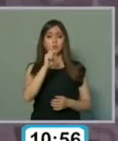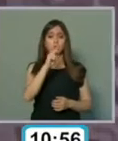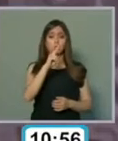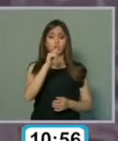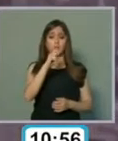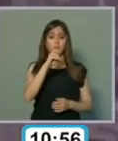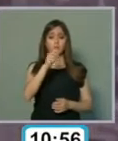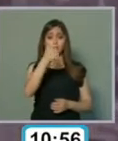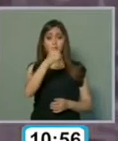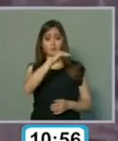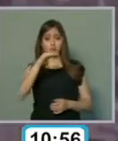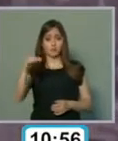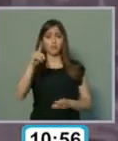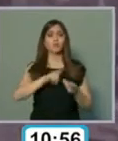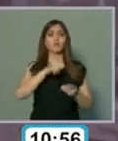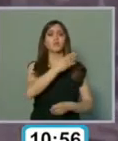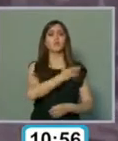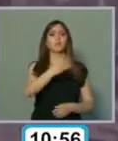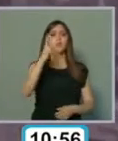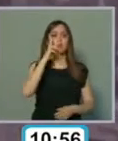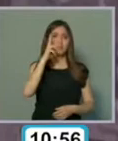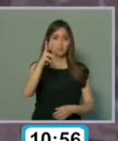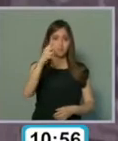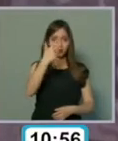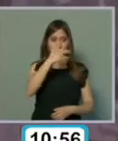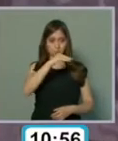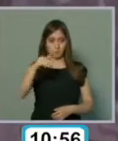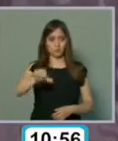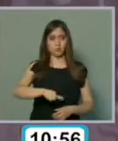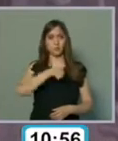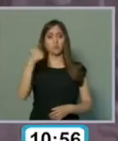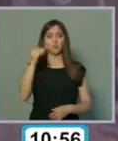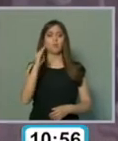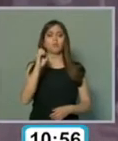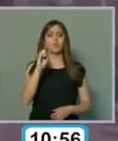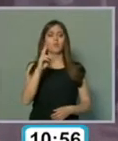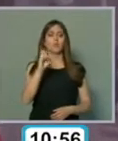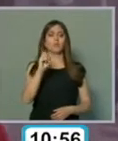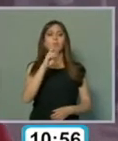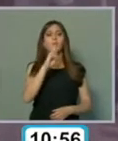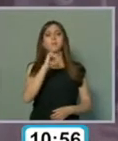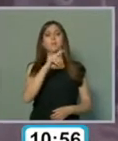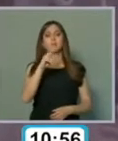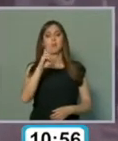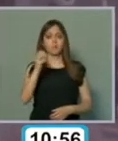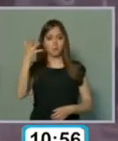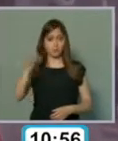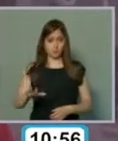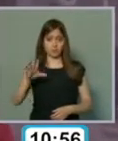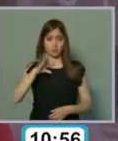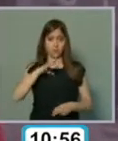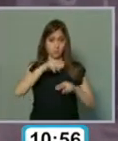las 6:30, Buena Vista a las 8:30 y Foro Bizarro a las 10. Tenemos entradas para